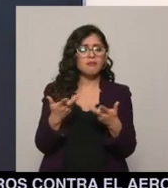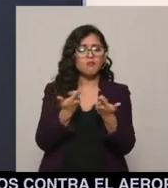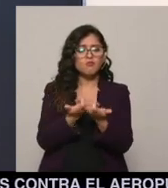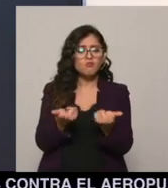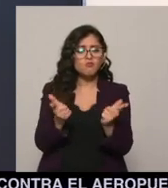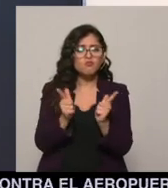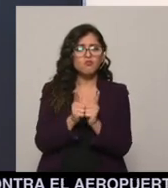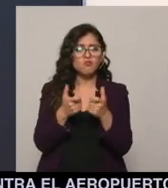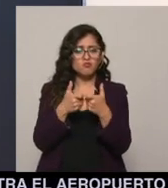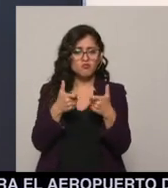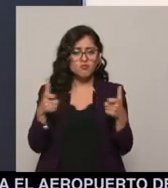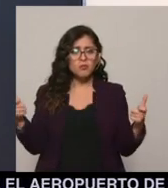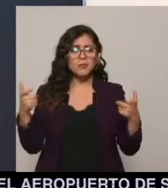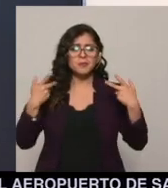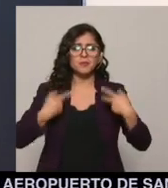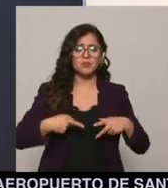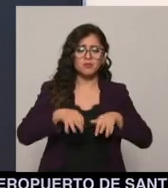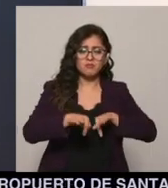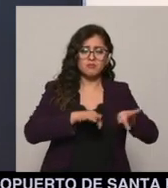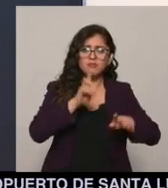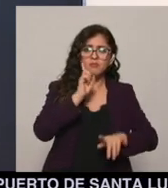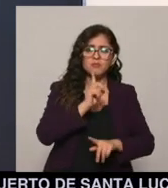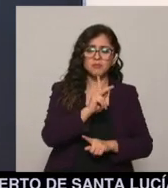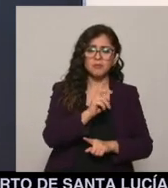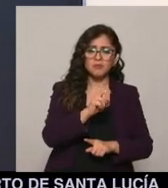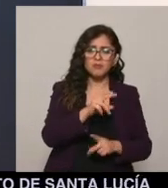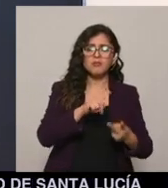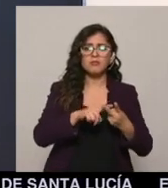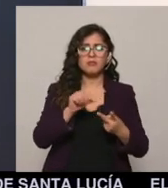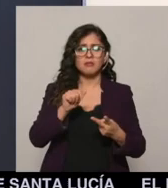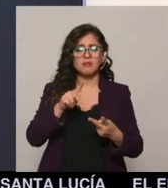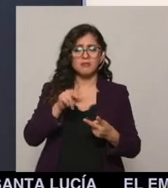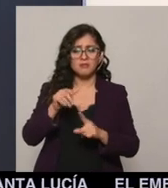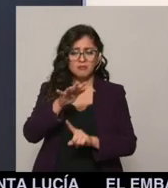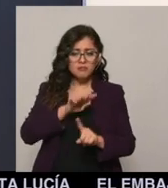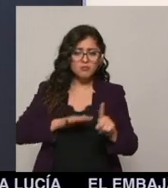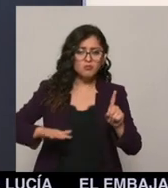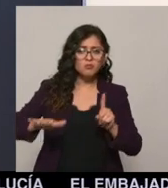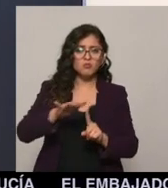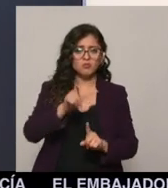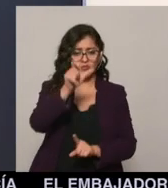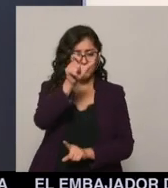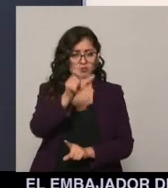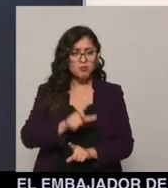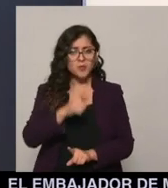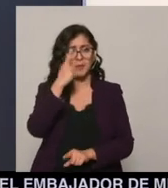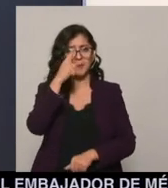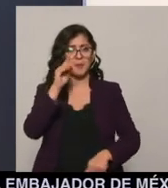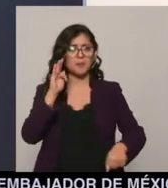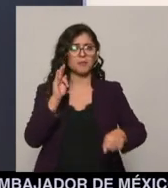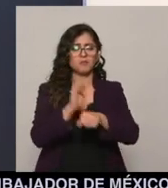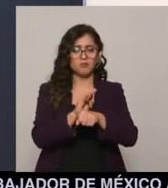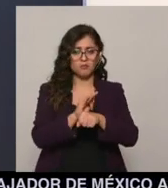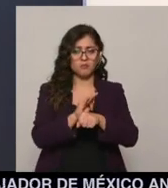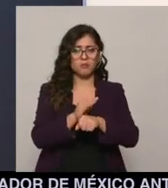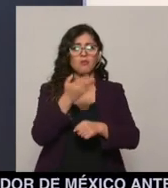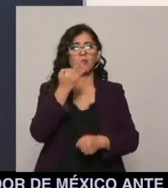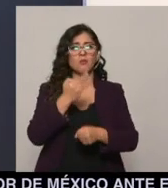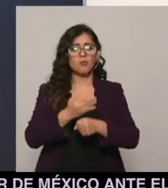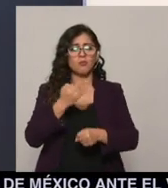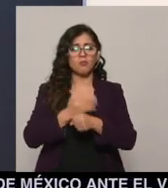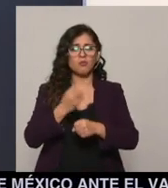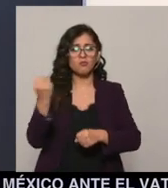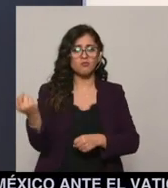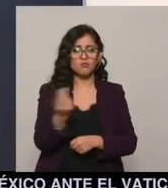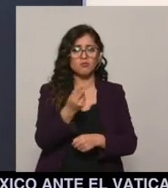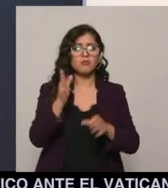de diversas periodistas y activistas que se han congregado alrededor de su persona para protegerla y ya está